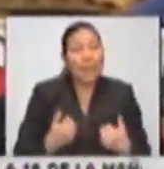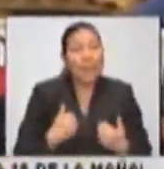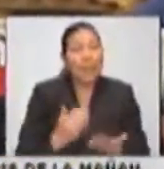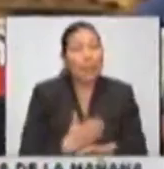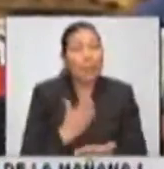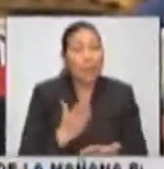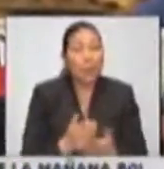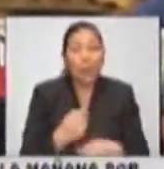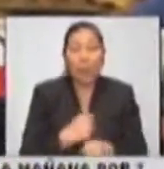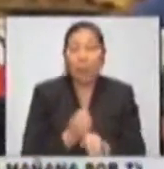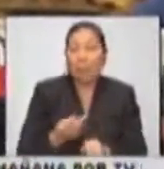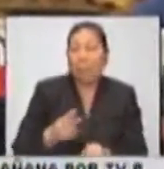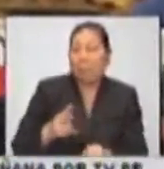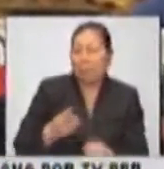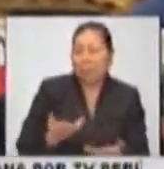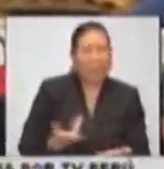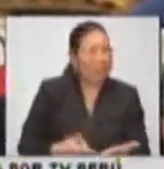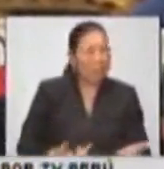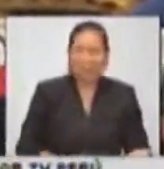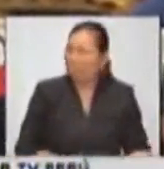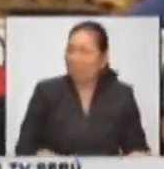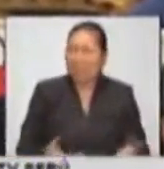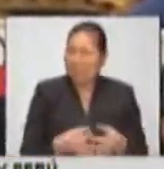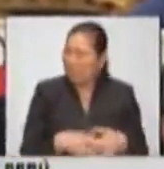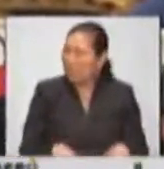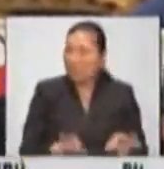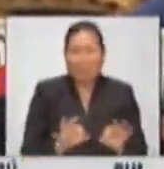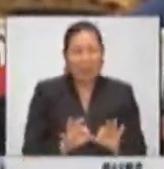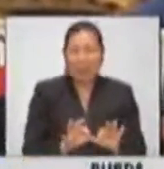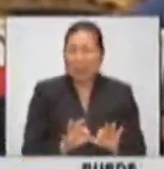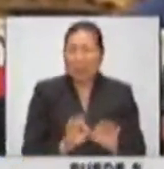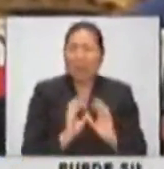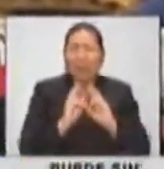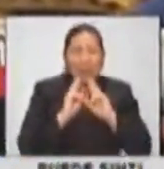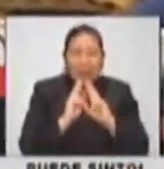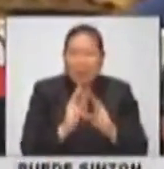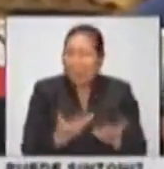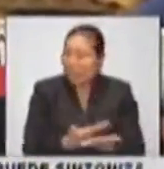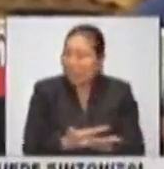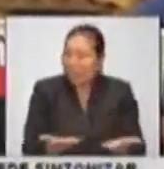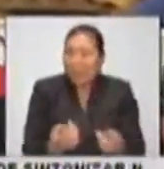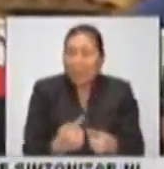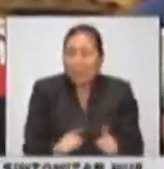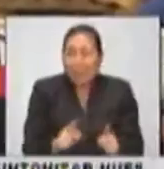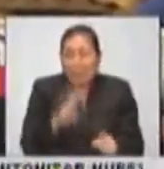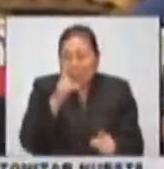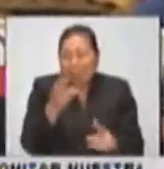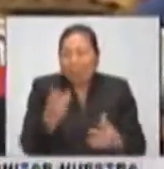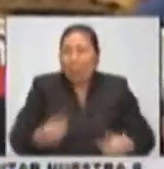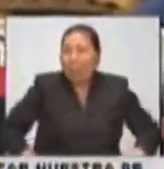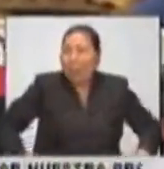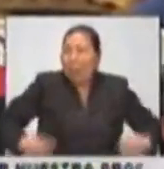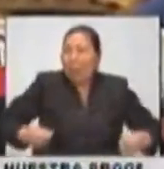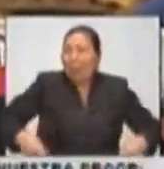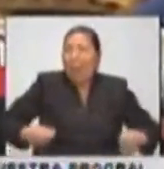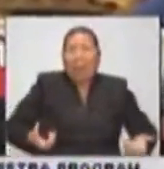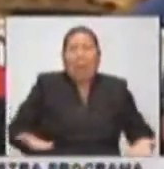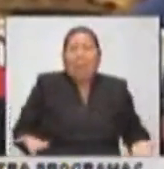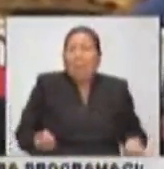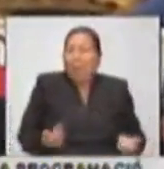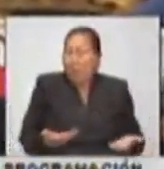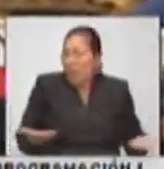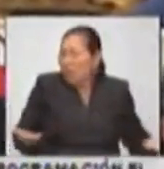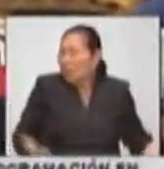porque hay obras sobrevaloradas, obras que no son importantes, obras que no van a dar resultado y sin embargo el Perú está gastando inmensos